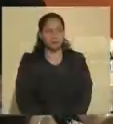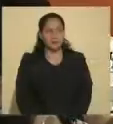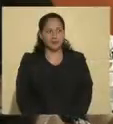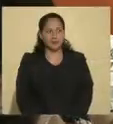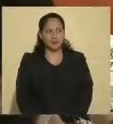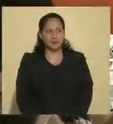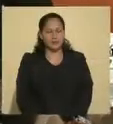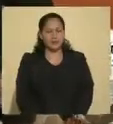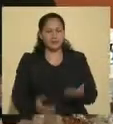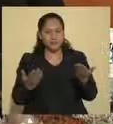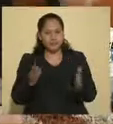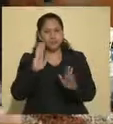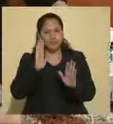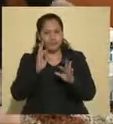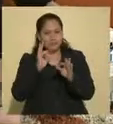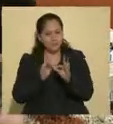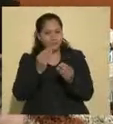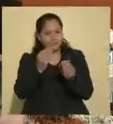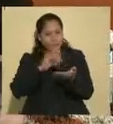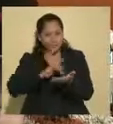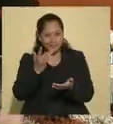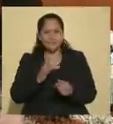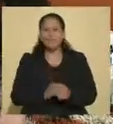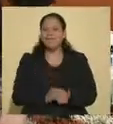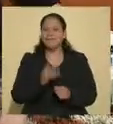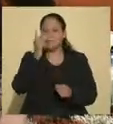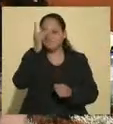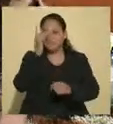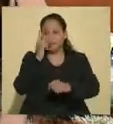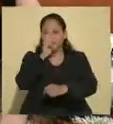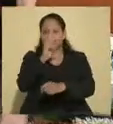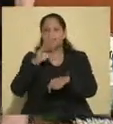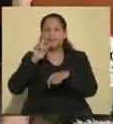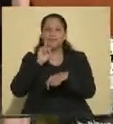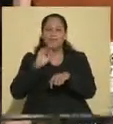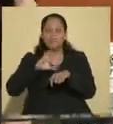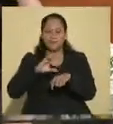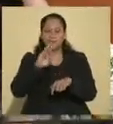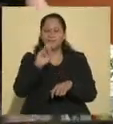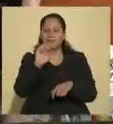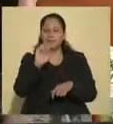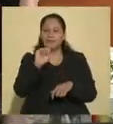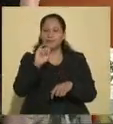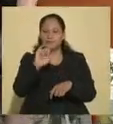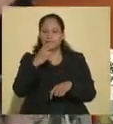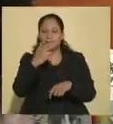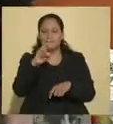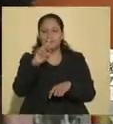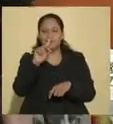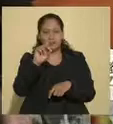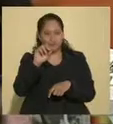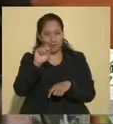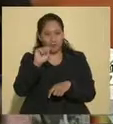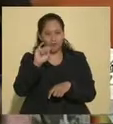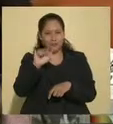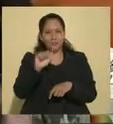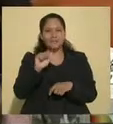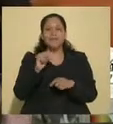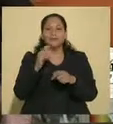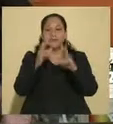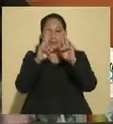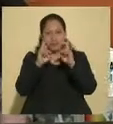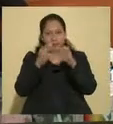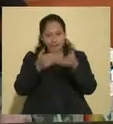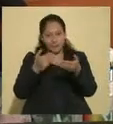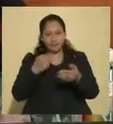todo el panorama. Y nos enseñas a Ya estamos acá, muchísimas gracias, Pau. Ya estamos con la doctora Rosy Erdocia, pero antes de pasar al tema, mi